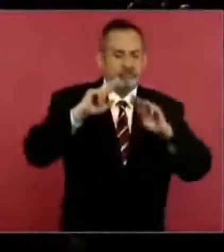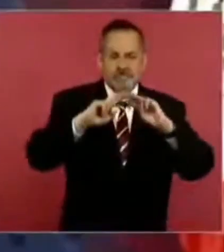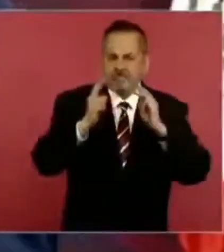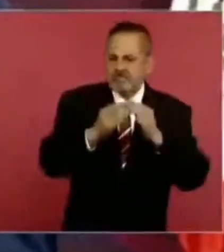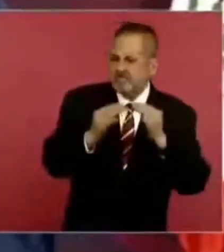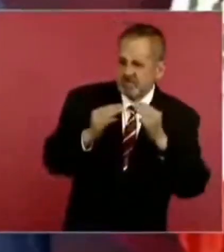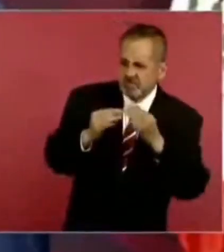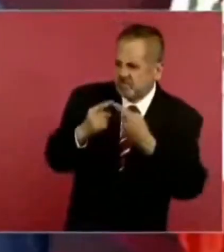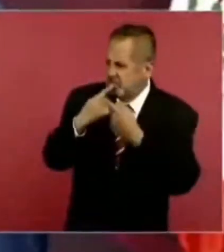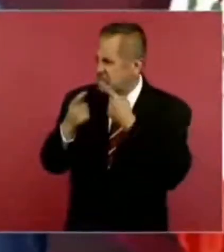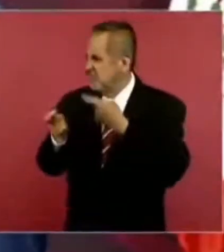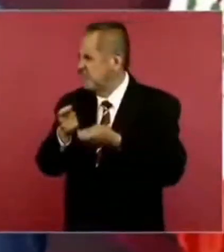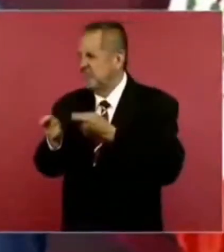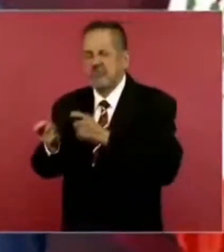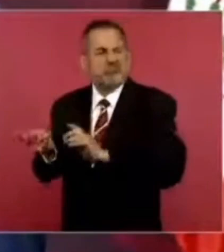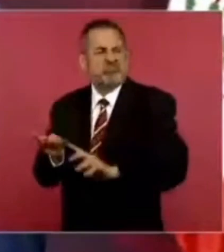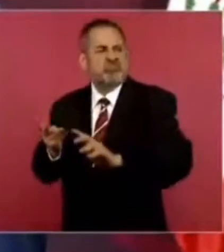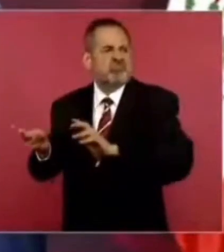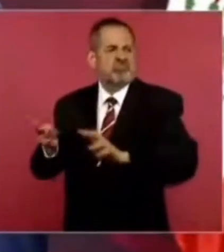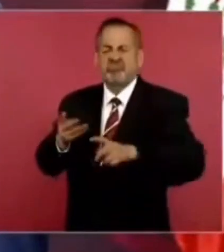paso.